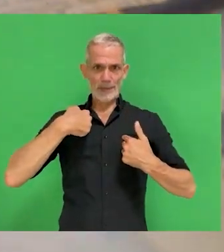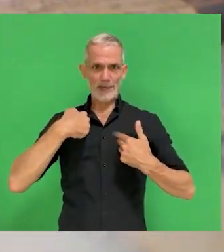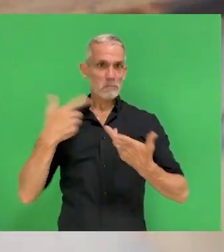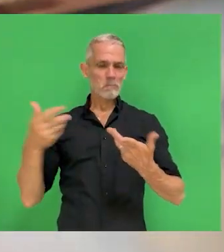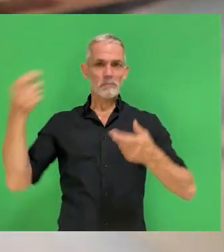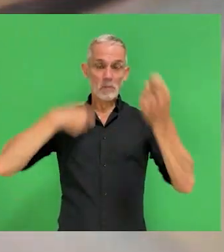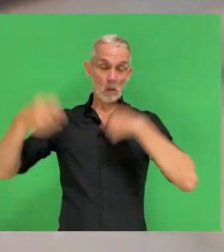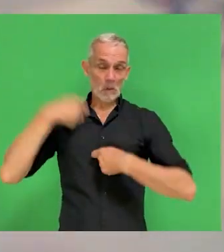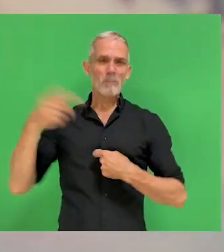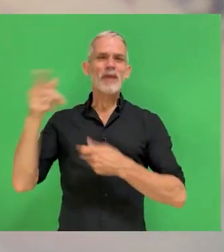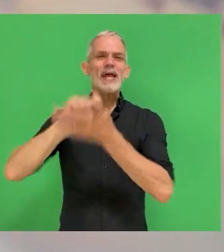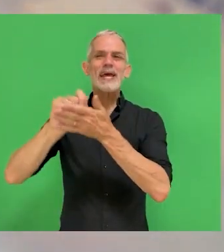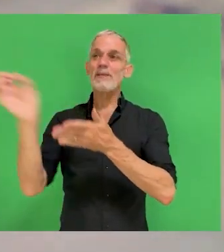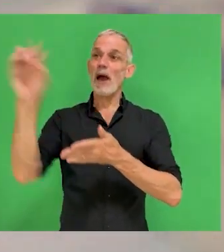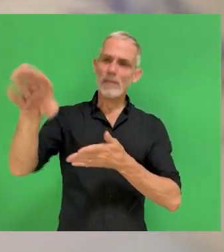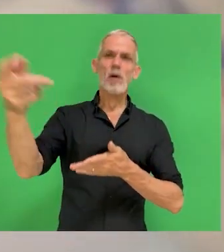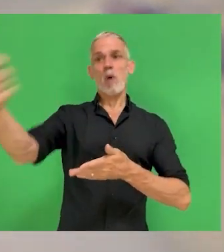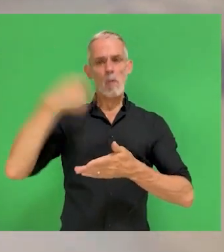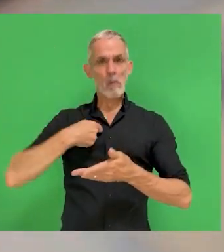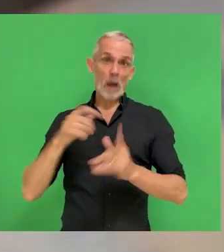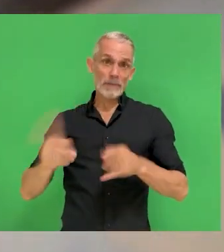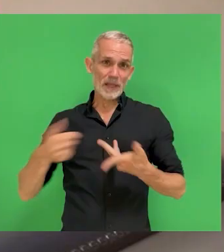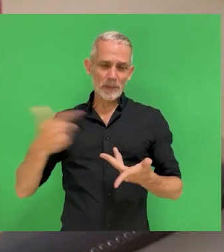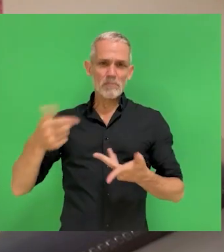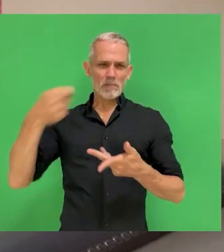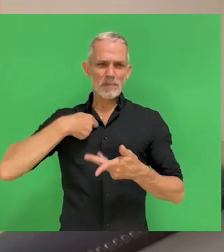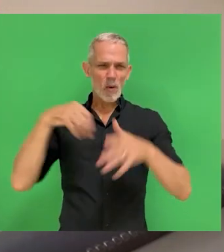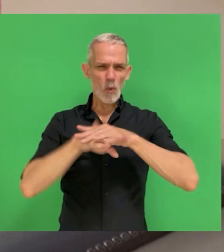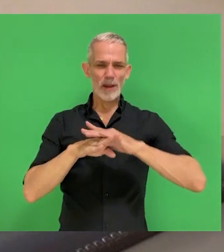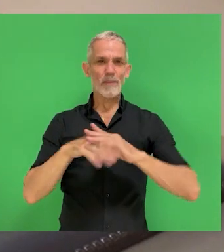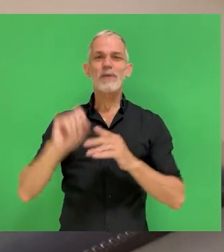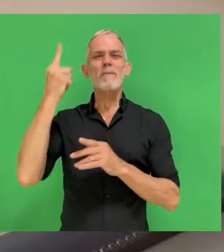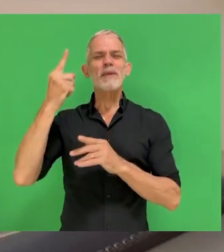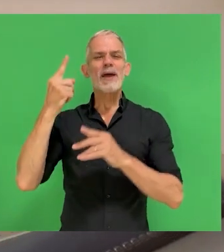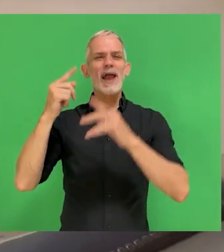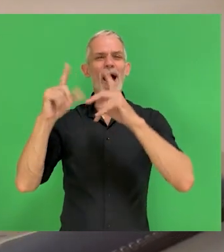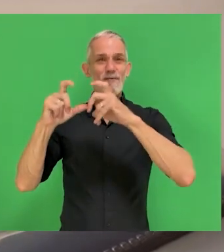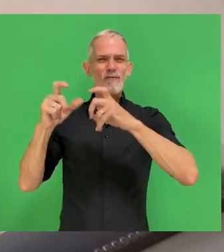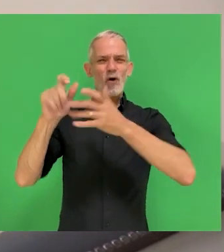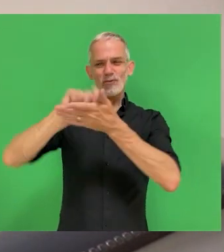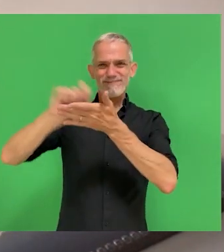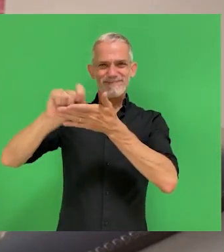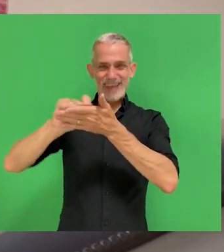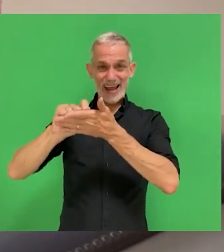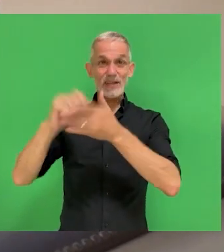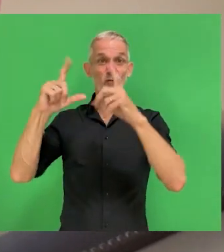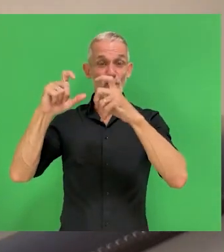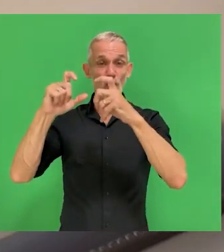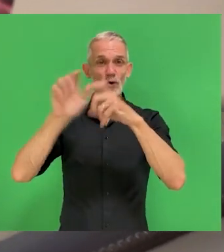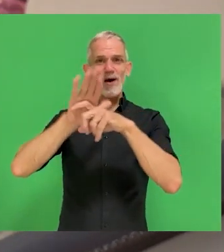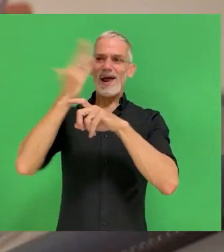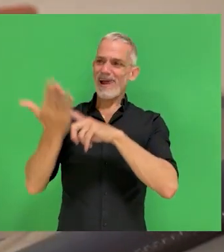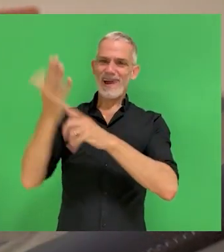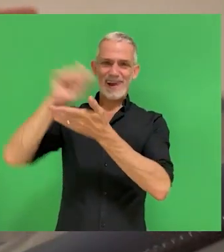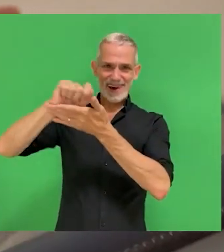que él les escribía, me las dieron a mí muchos. Esta es la primera vez, es una foto de él y es como...